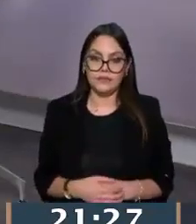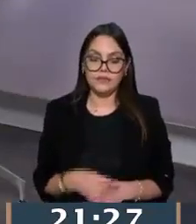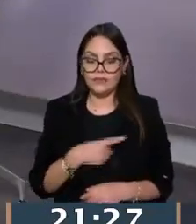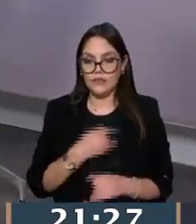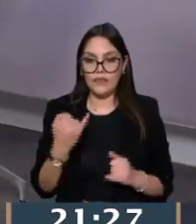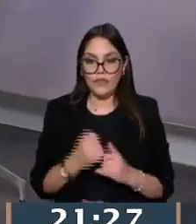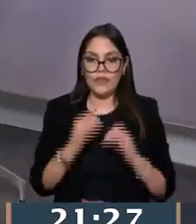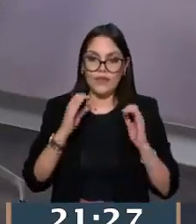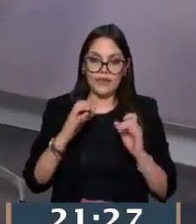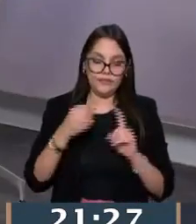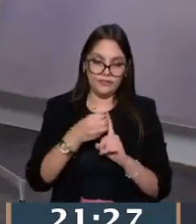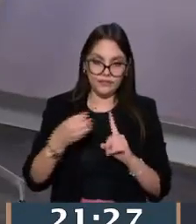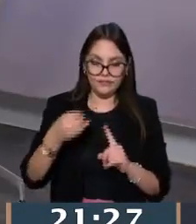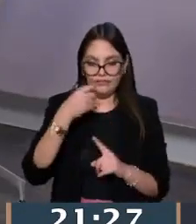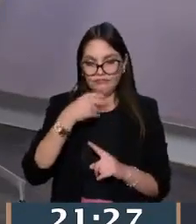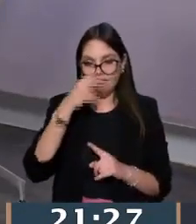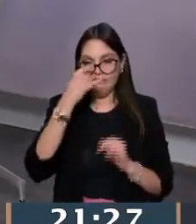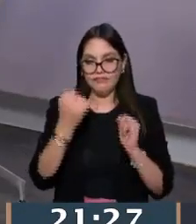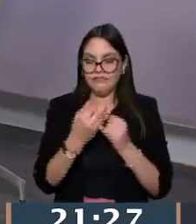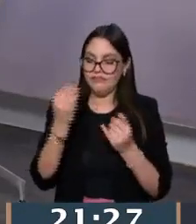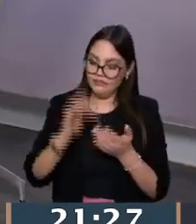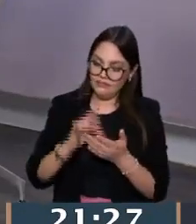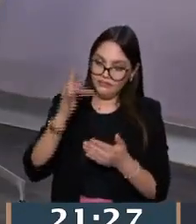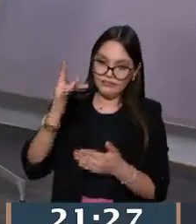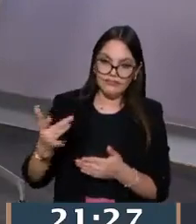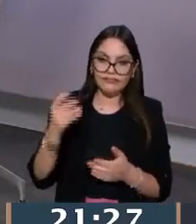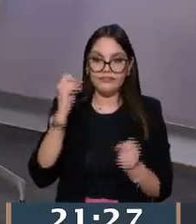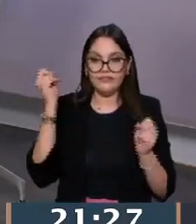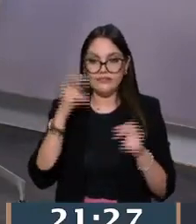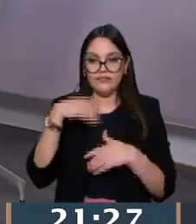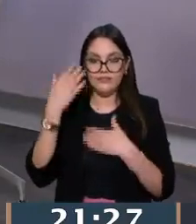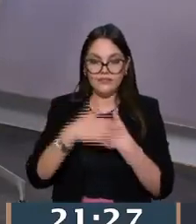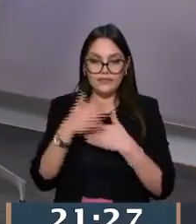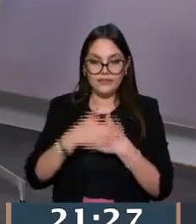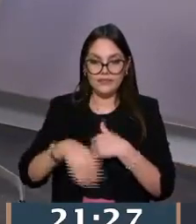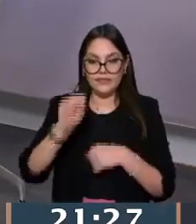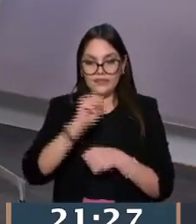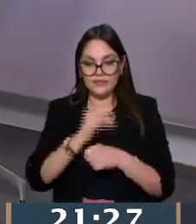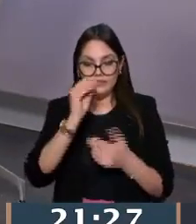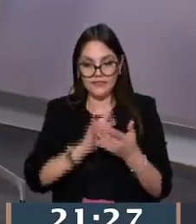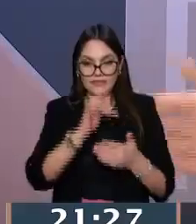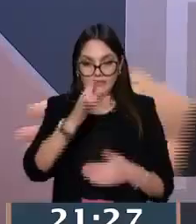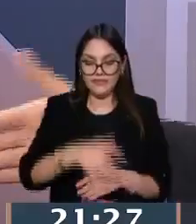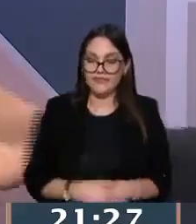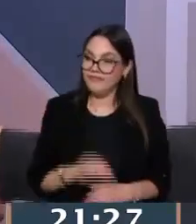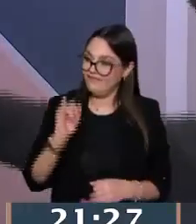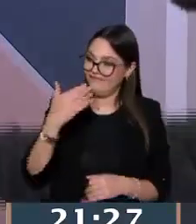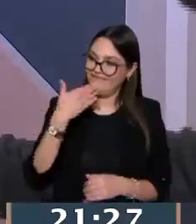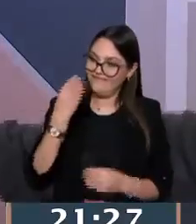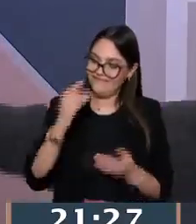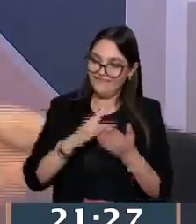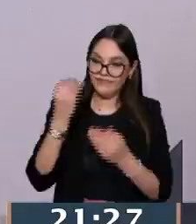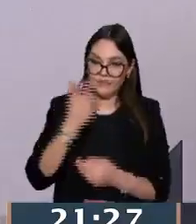moderar la indigencia. Te agradezco mucho por tu tiempo, y nos vemos por acá la próxima semana. Muy bien, muchas gracias y un gusto, ¿eh? Nos vemos.